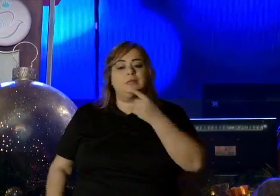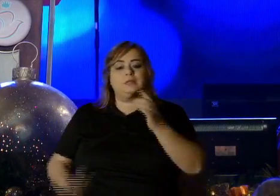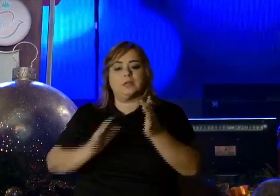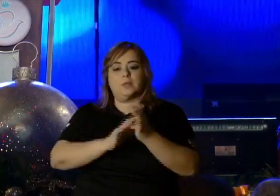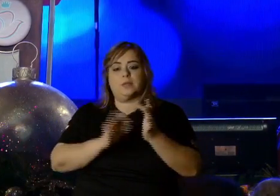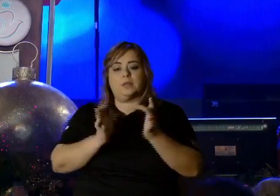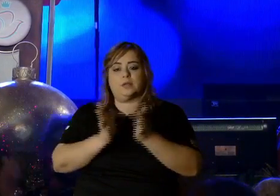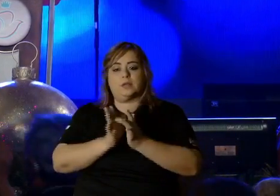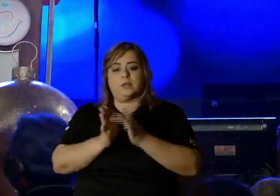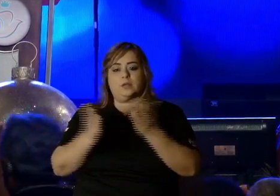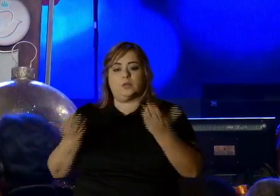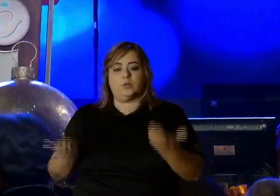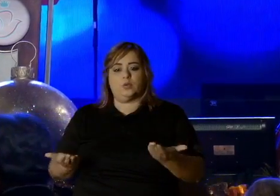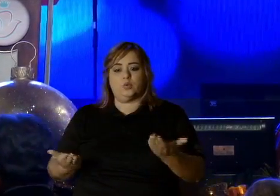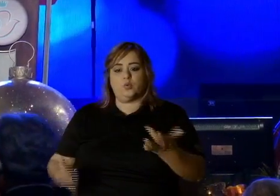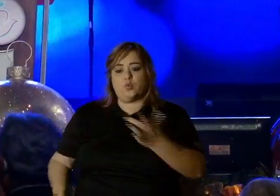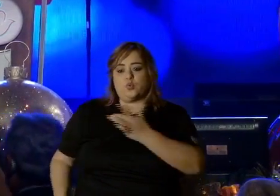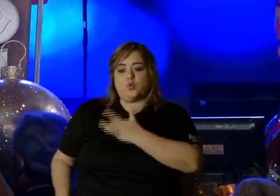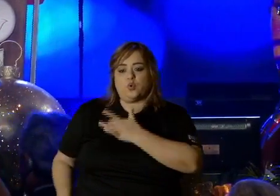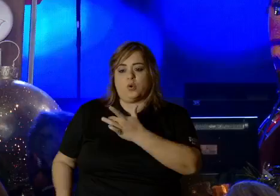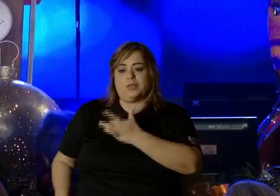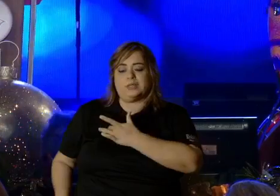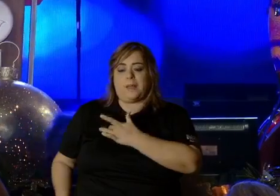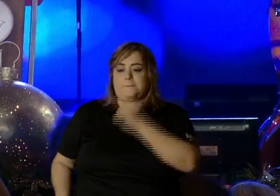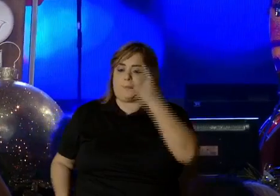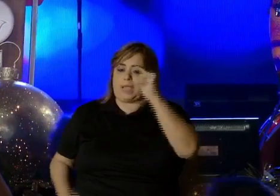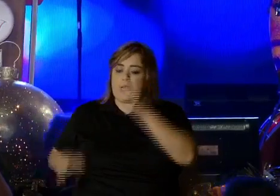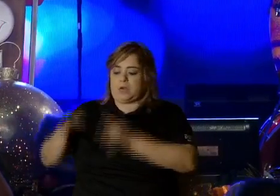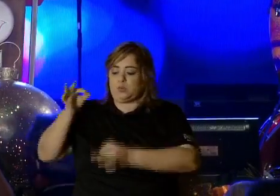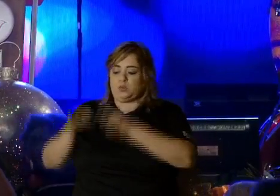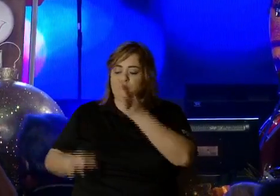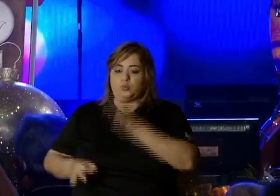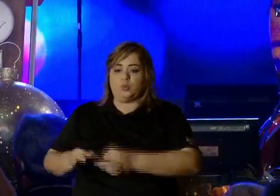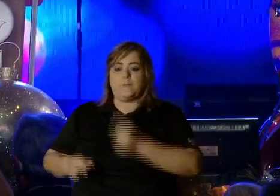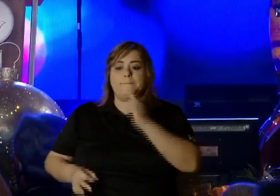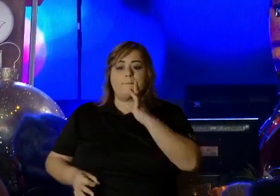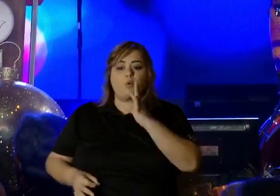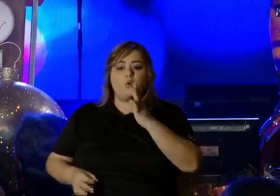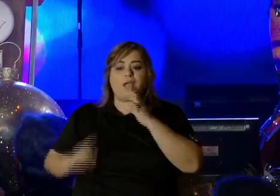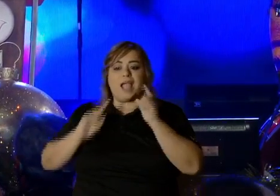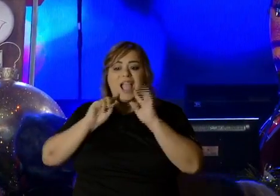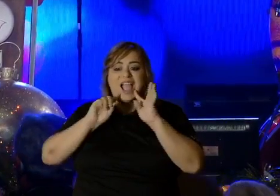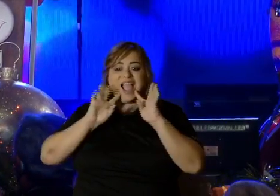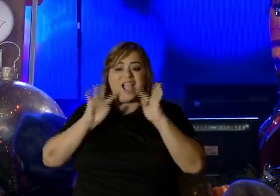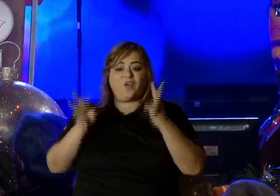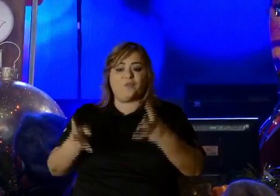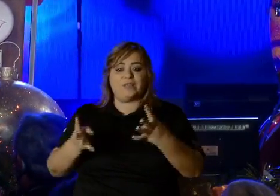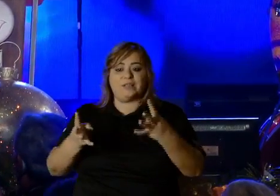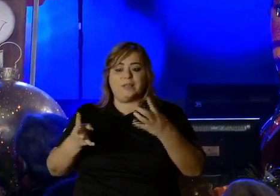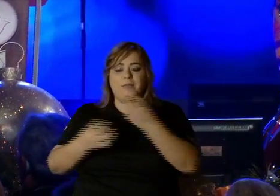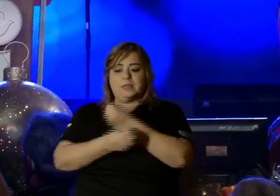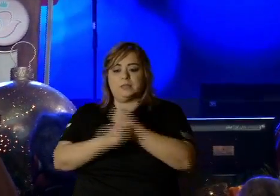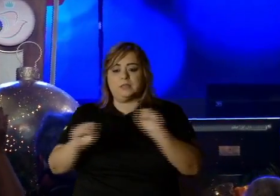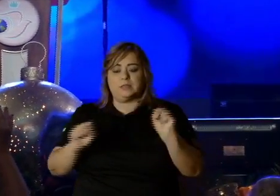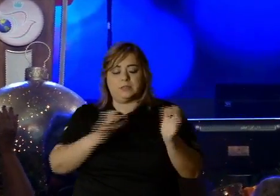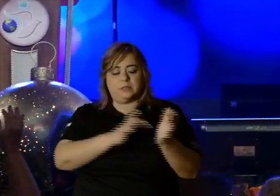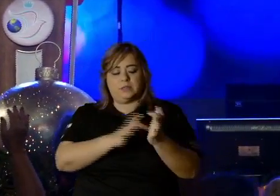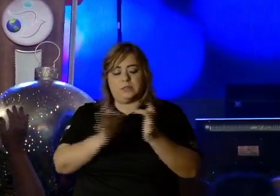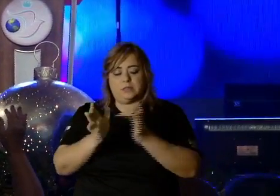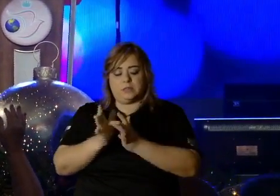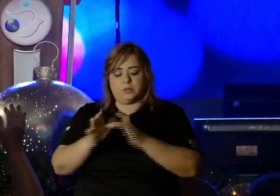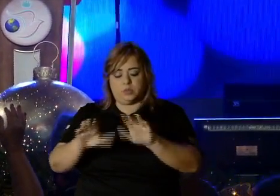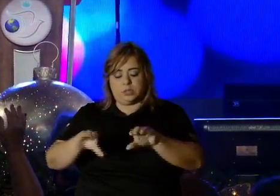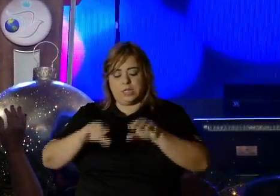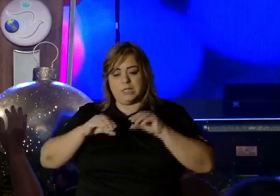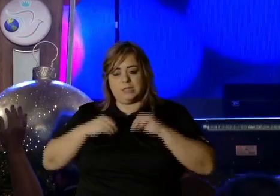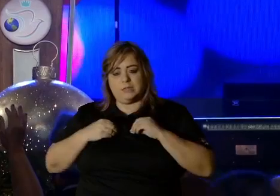que con el corazón se cree para justicia, con la boca se confiesa para salvación. Jesús, te